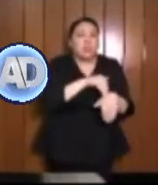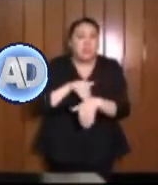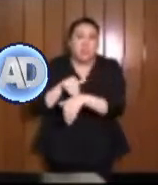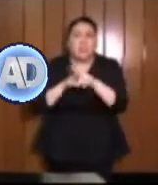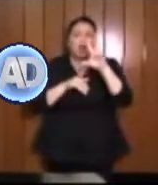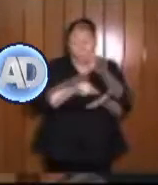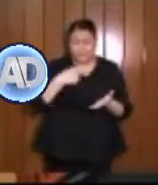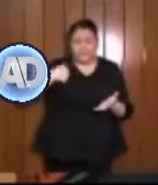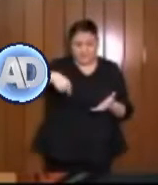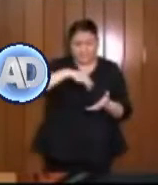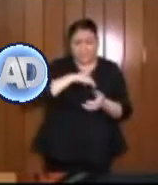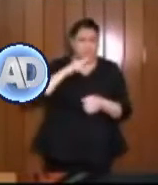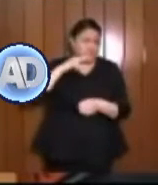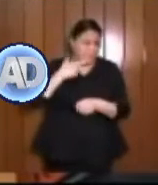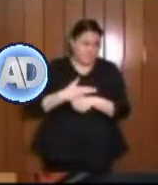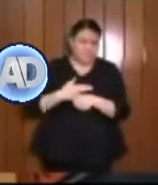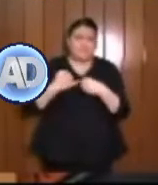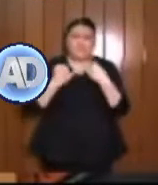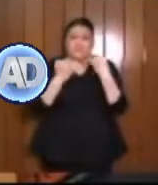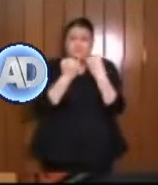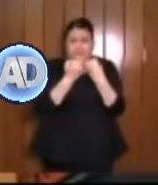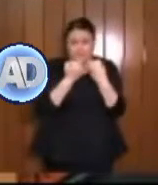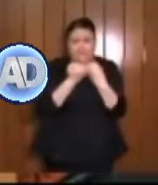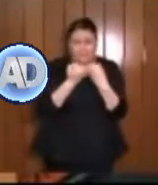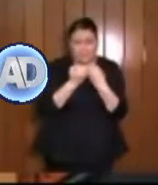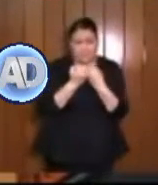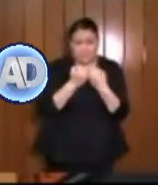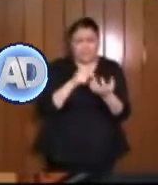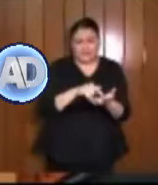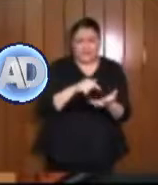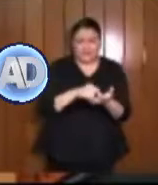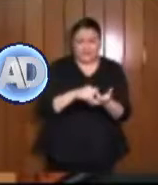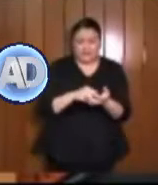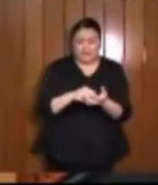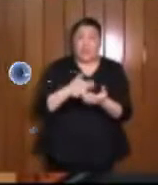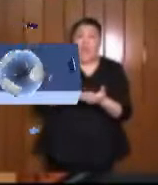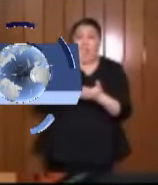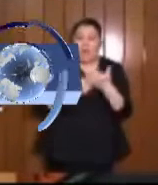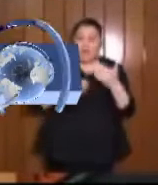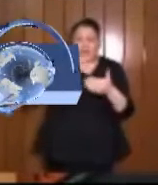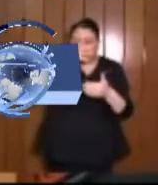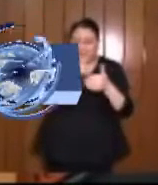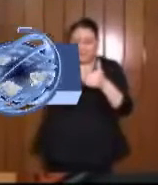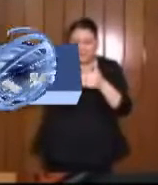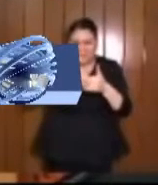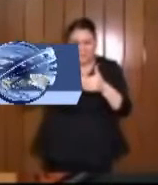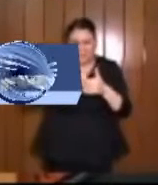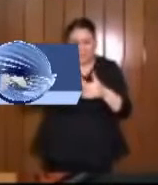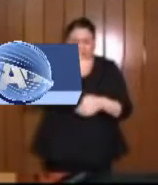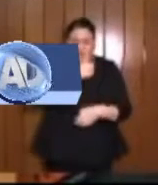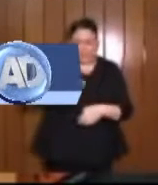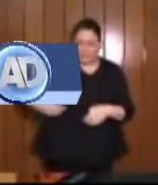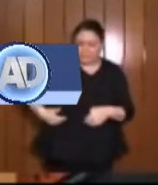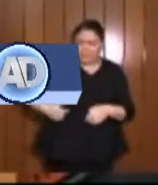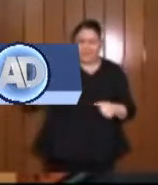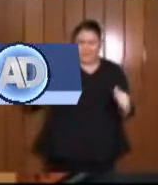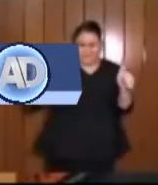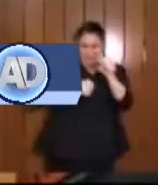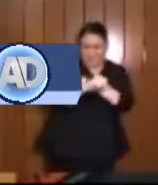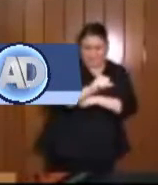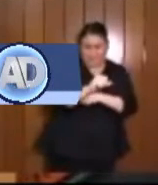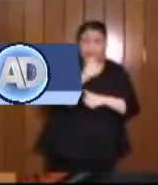ley. Y en esta coyuntura de transición gubernamental, es un